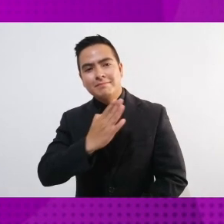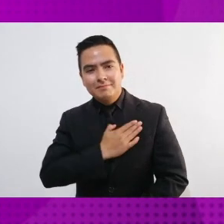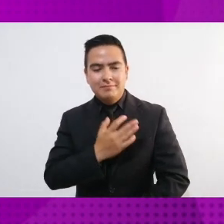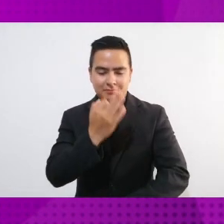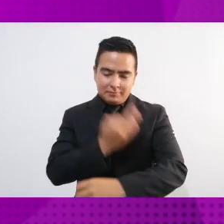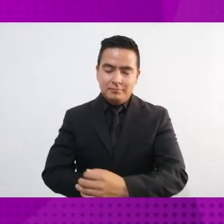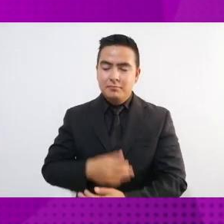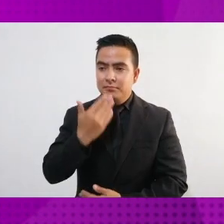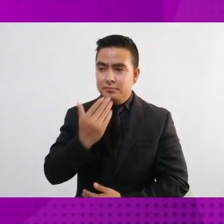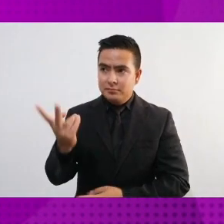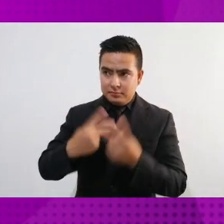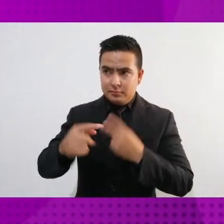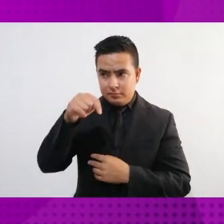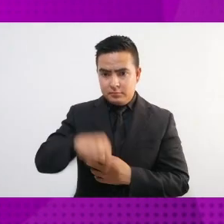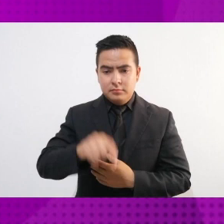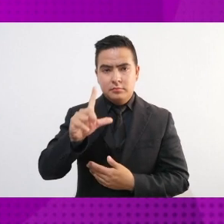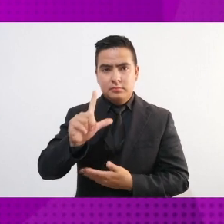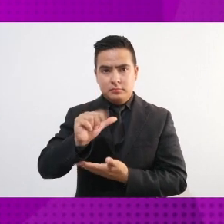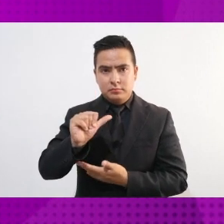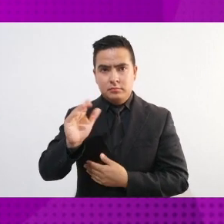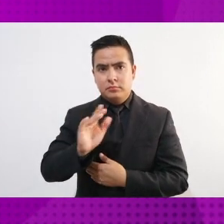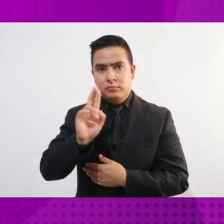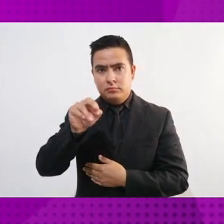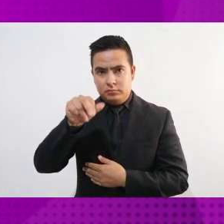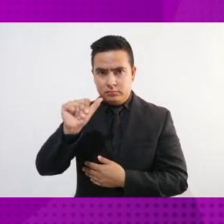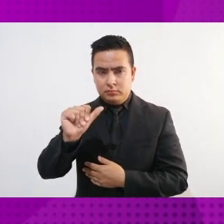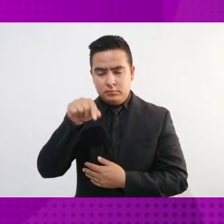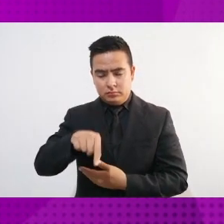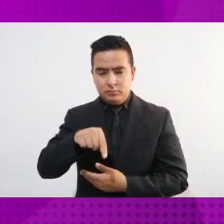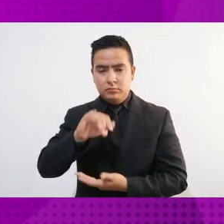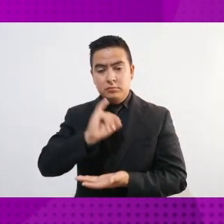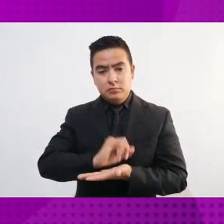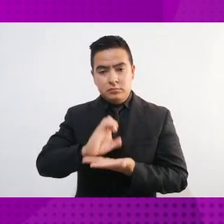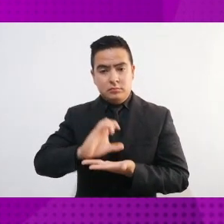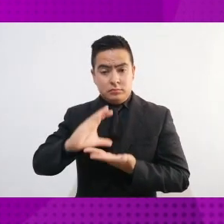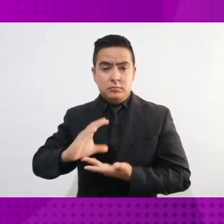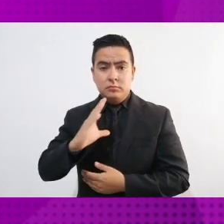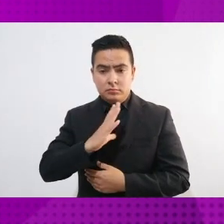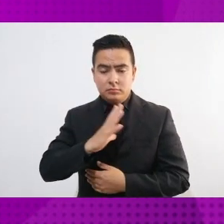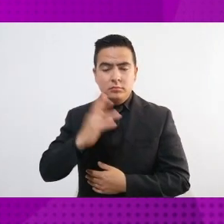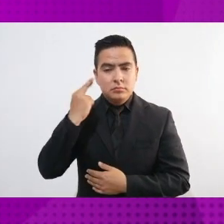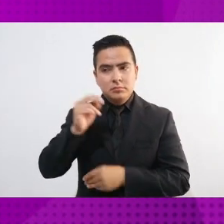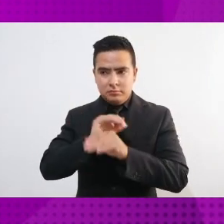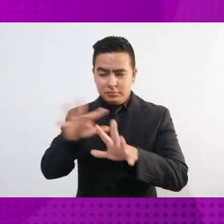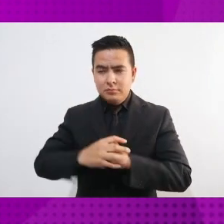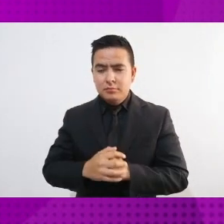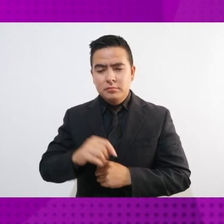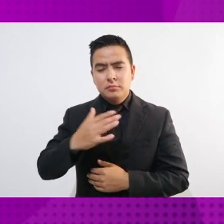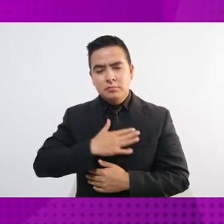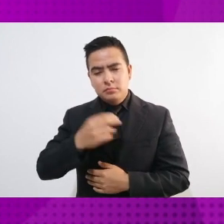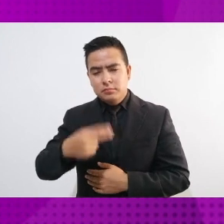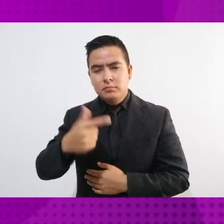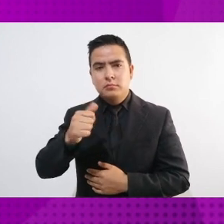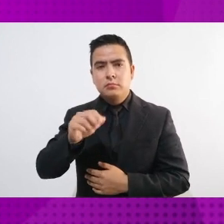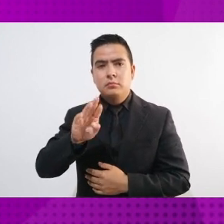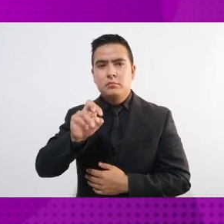Buenas tardes, bienvenidos a La Urna, el programa de radio y televisión del Instituto Electoral de Coahuila. Mi nombre es